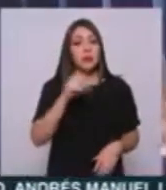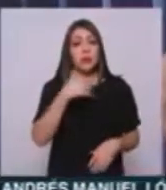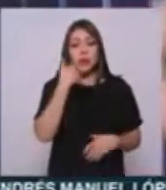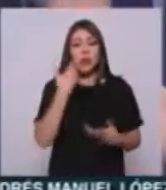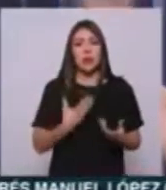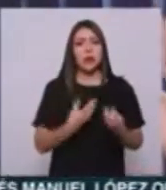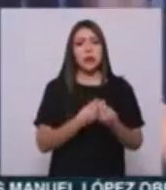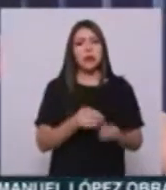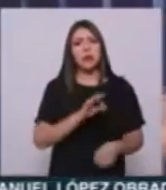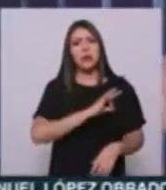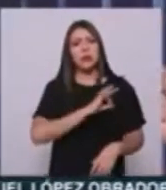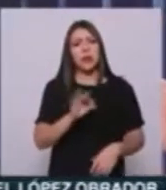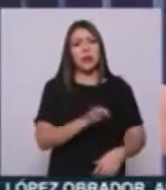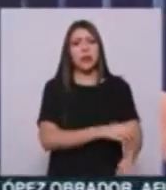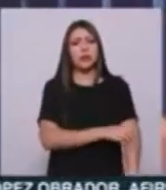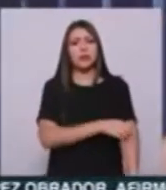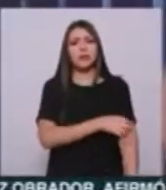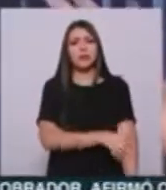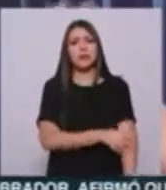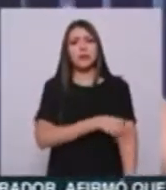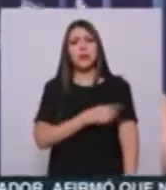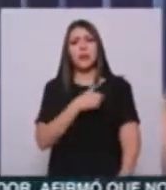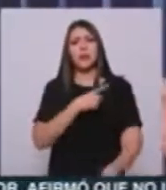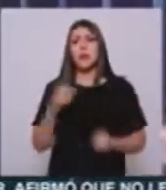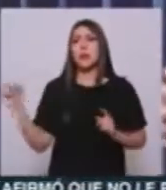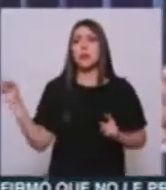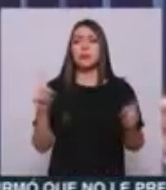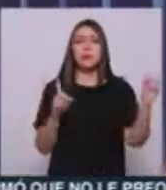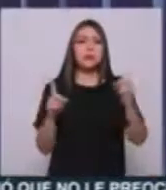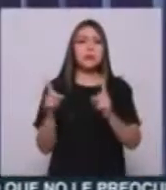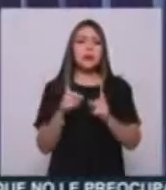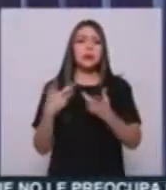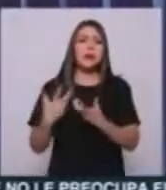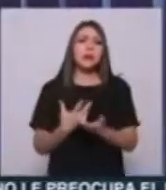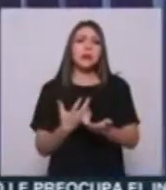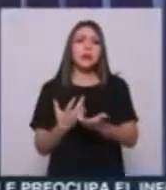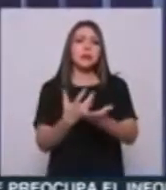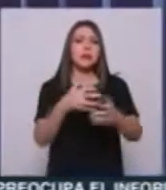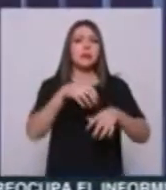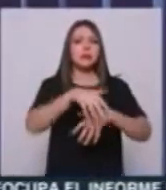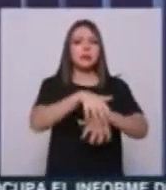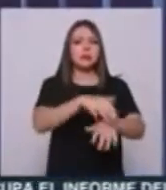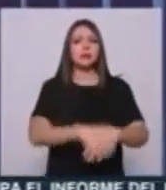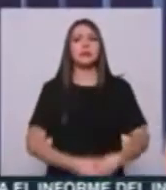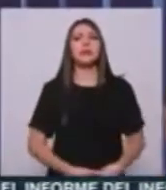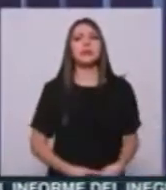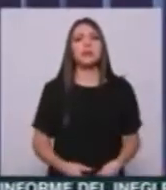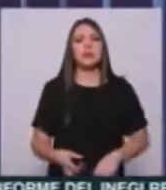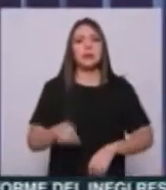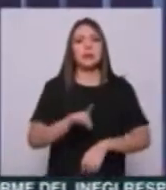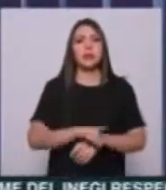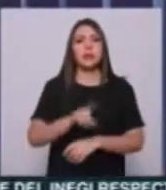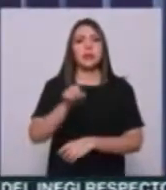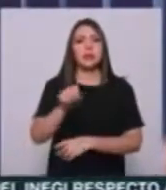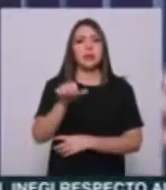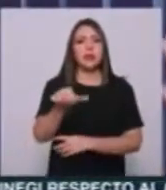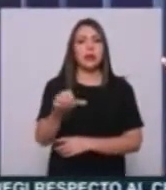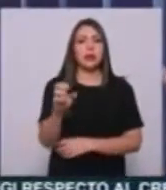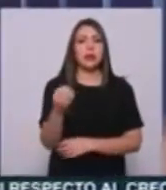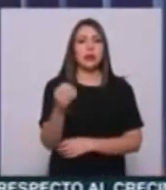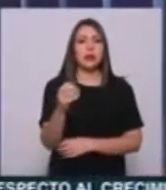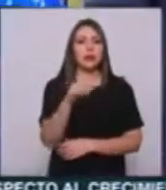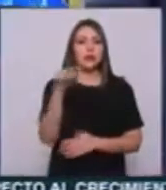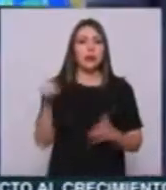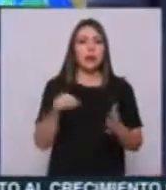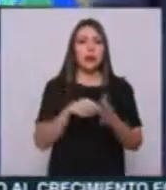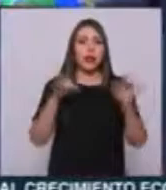contingentes, pueden llegar de forma independiente y sumarse durante el recorrido. Pues ahí Recuérdanos está. la fecha. Sí. Es 26 de octubre, Ángel